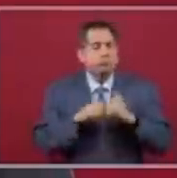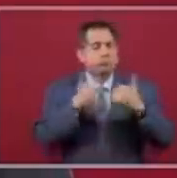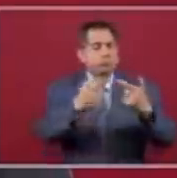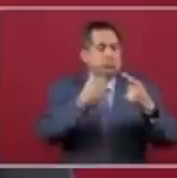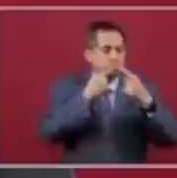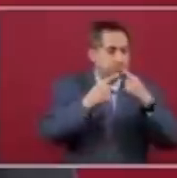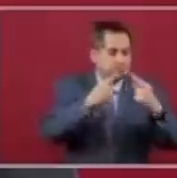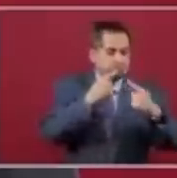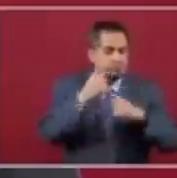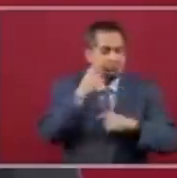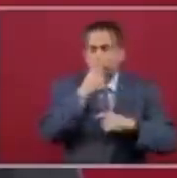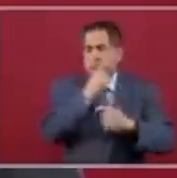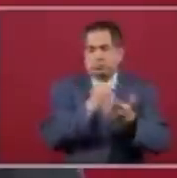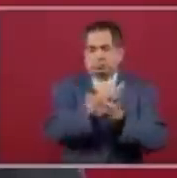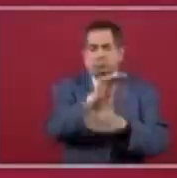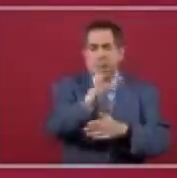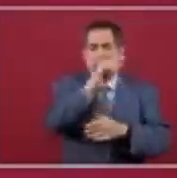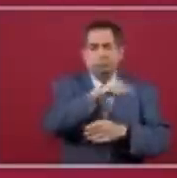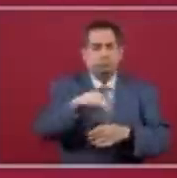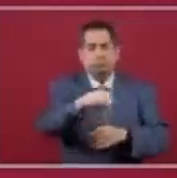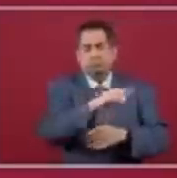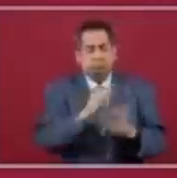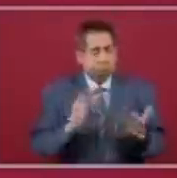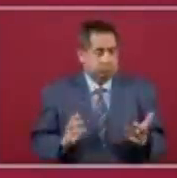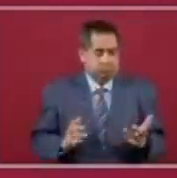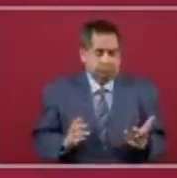la democracia.